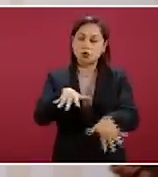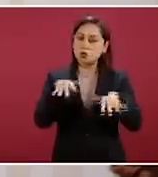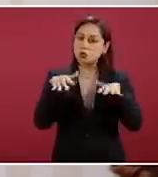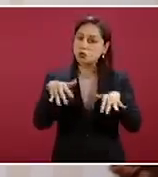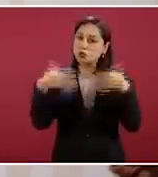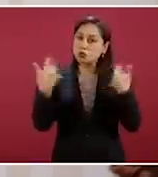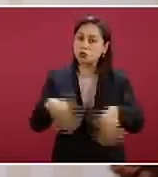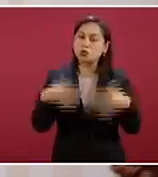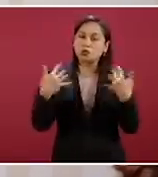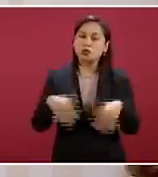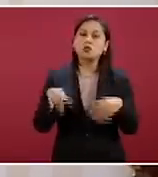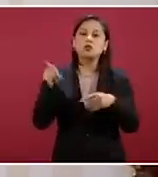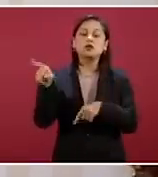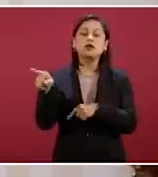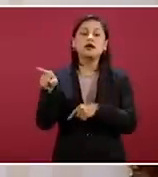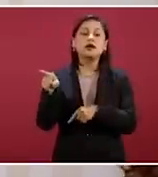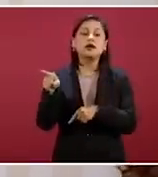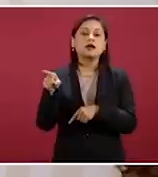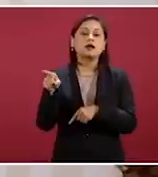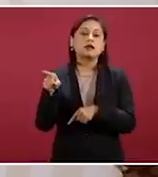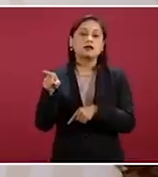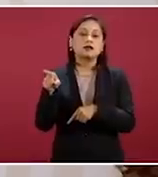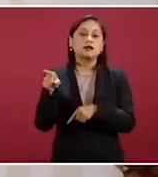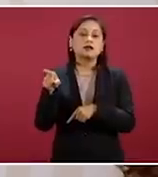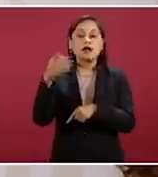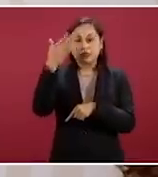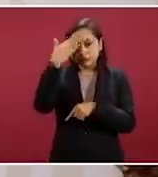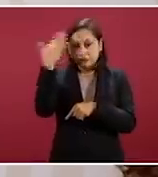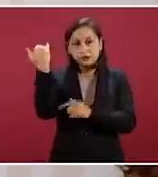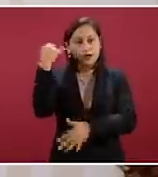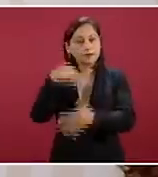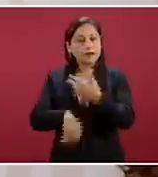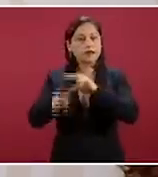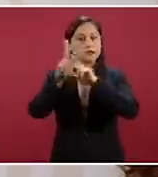también vinculada a la comunicación.